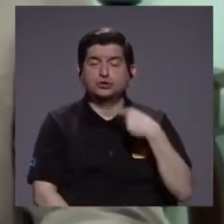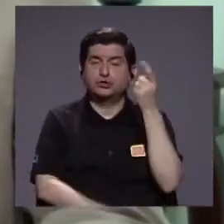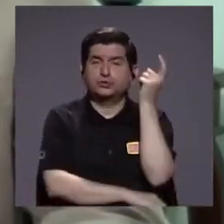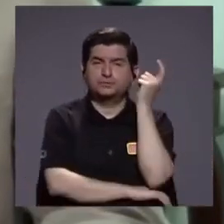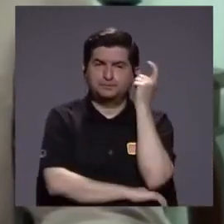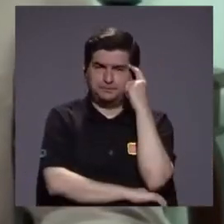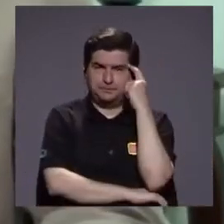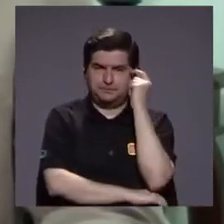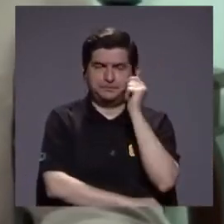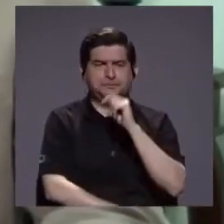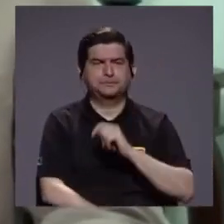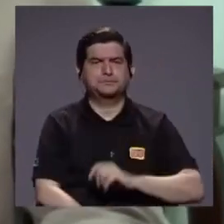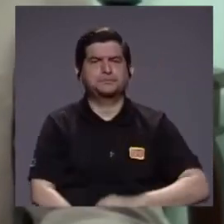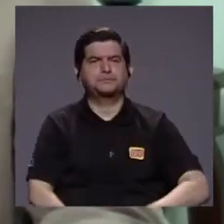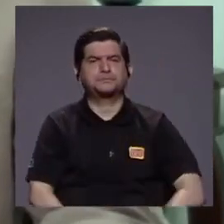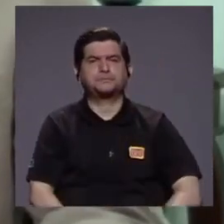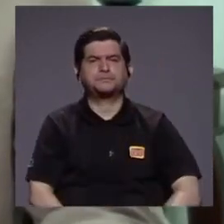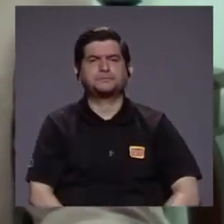considero que